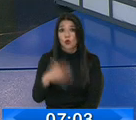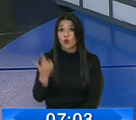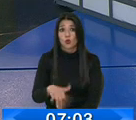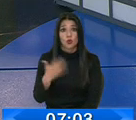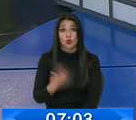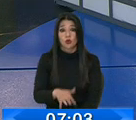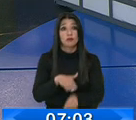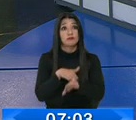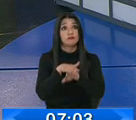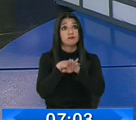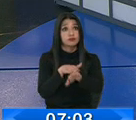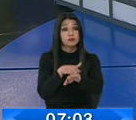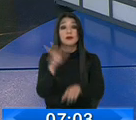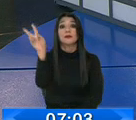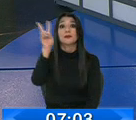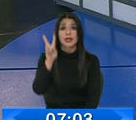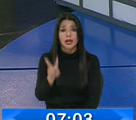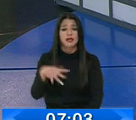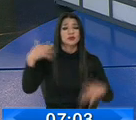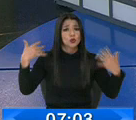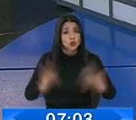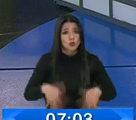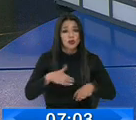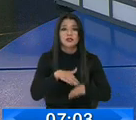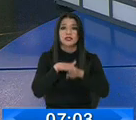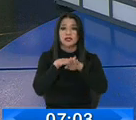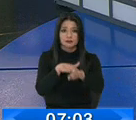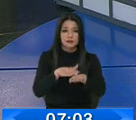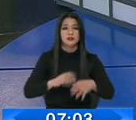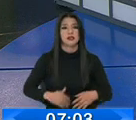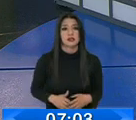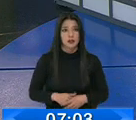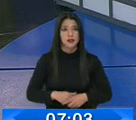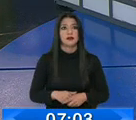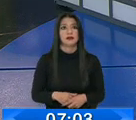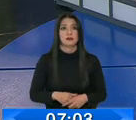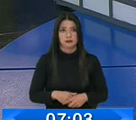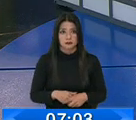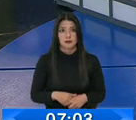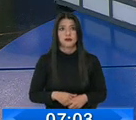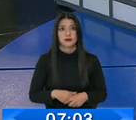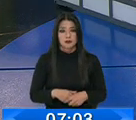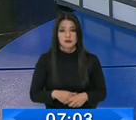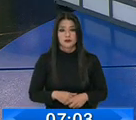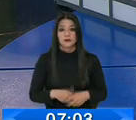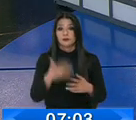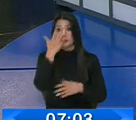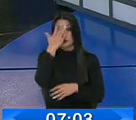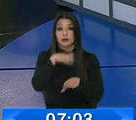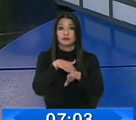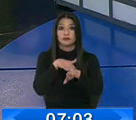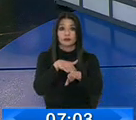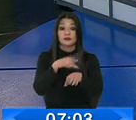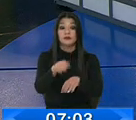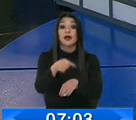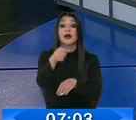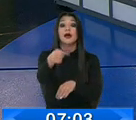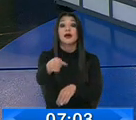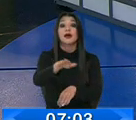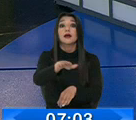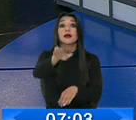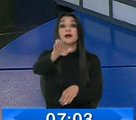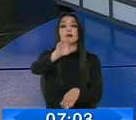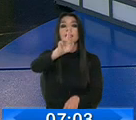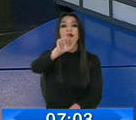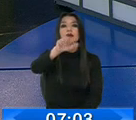el tráfico realmente en toda la ciudad. Y en toda la ciudad. Y te digo por qué era el tráfico ahí, porque más arribita, Río de